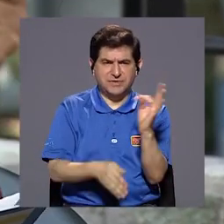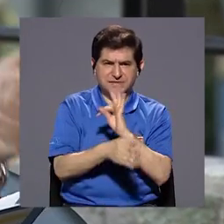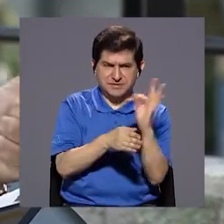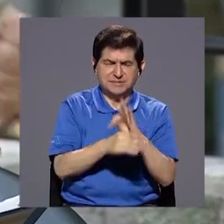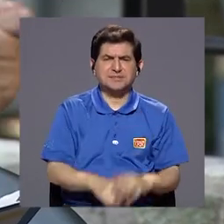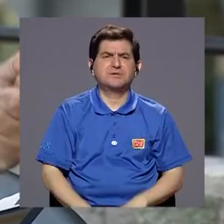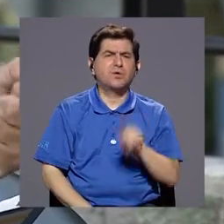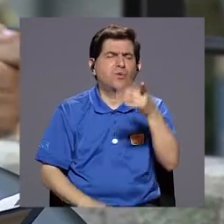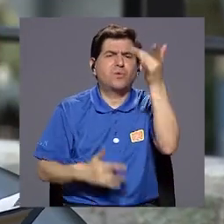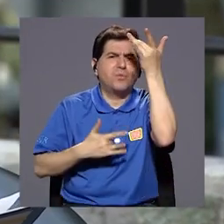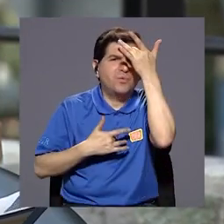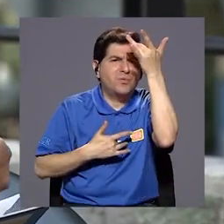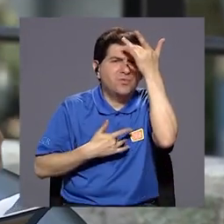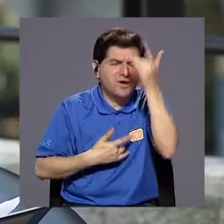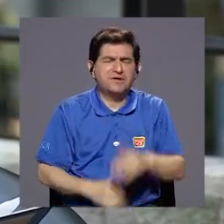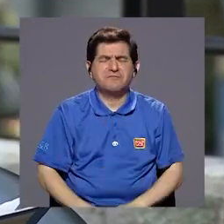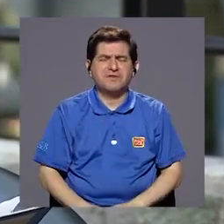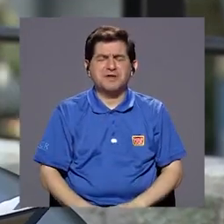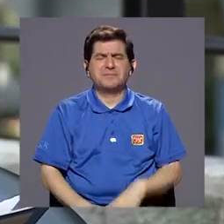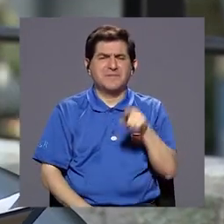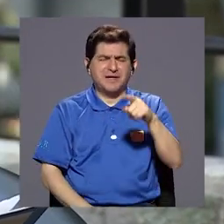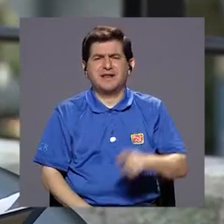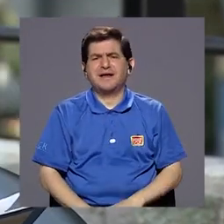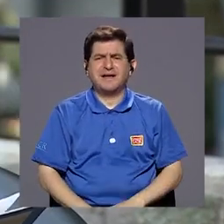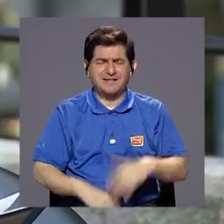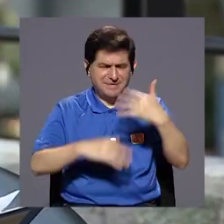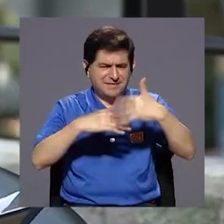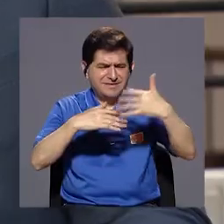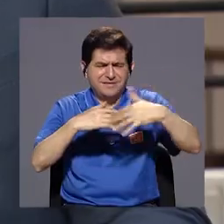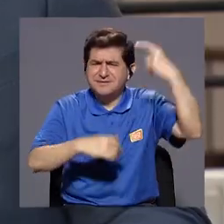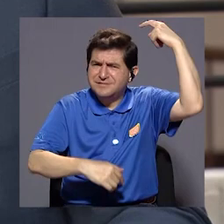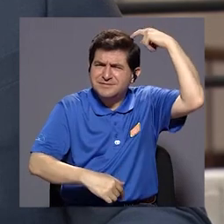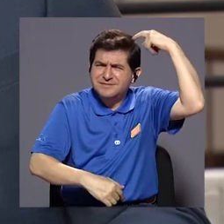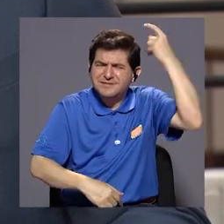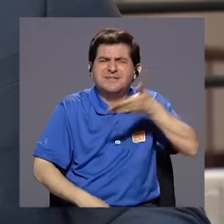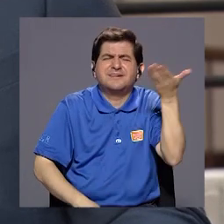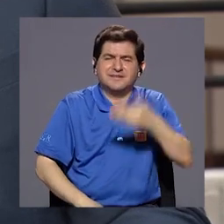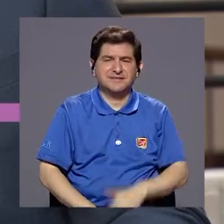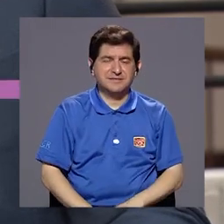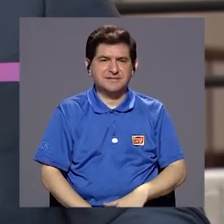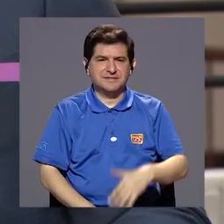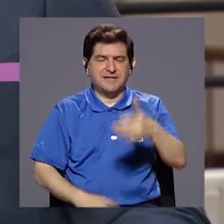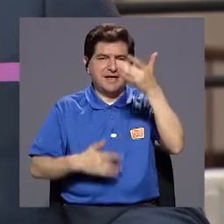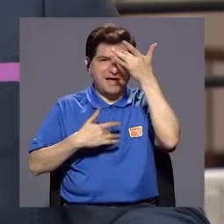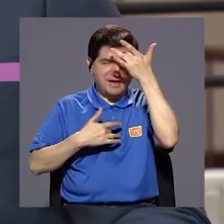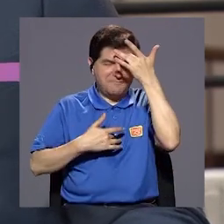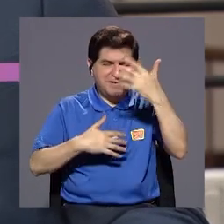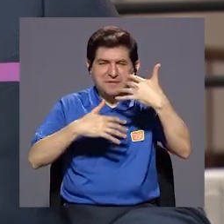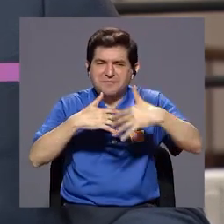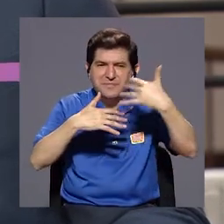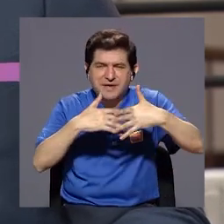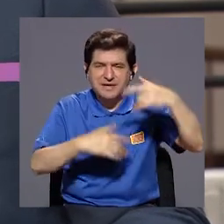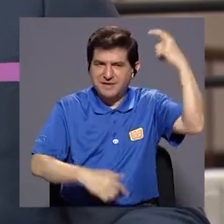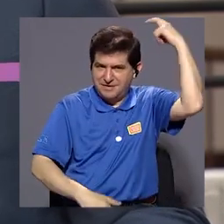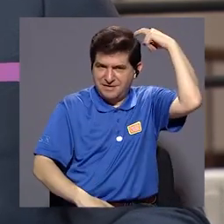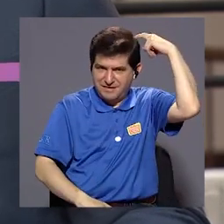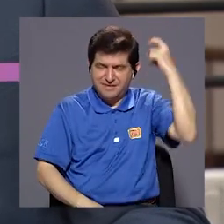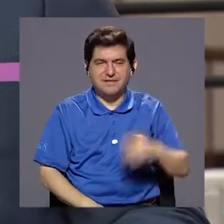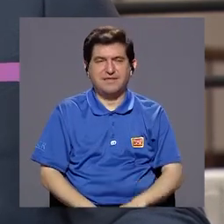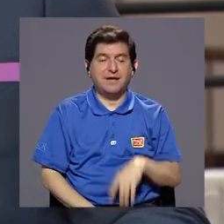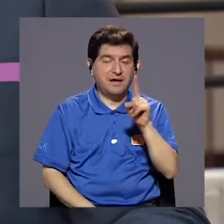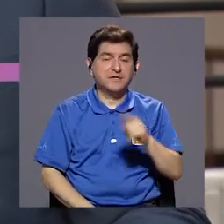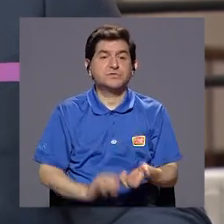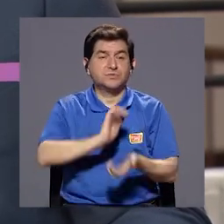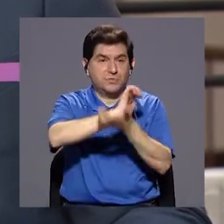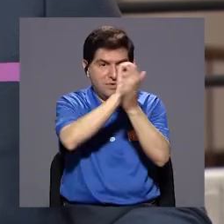televidentes qué es una enfermedad vascular cerebral. Sí, la enfermedad vascular cerebral consiste